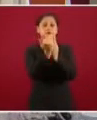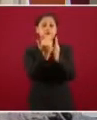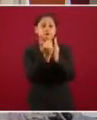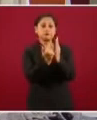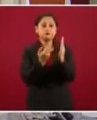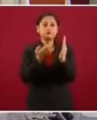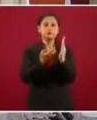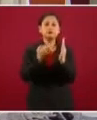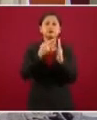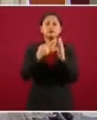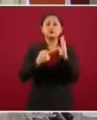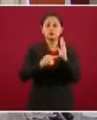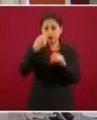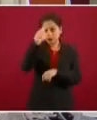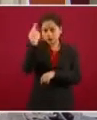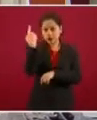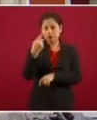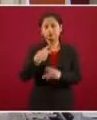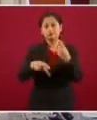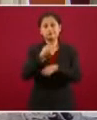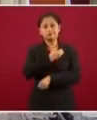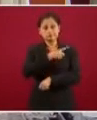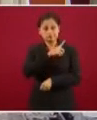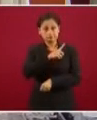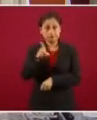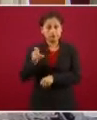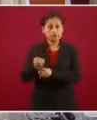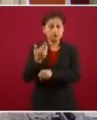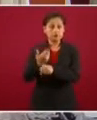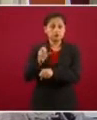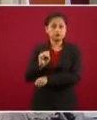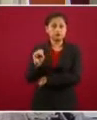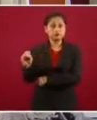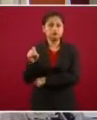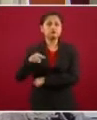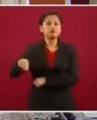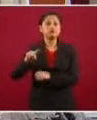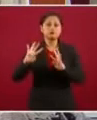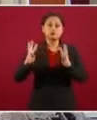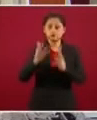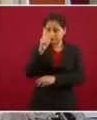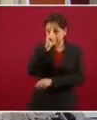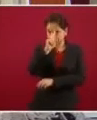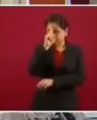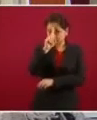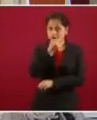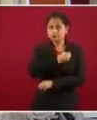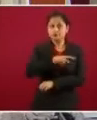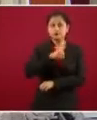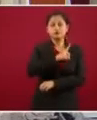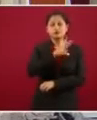que determinó la Secretaría de Salud, que puso a consideración del Consejo de Salubridad General y que el